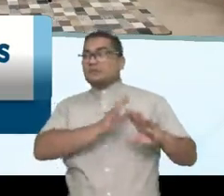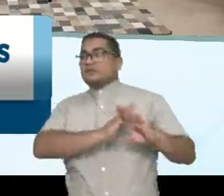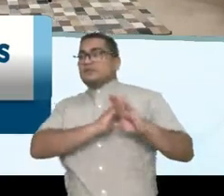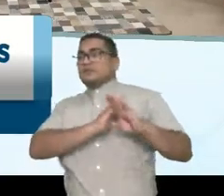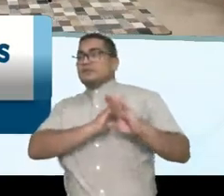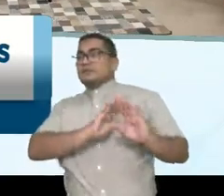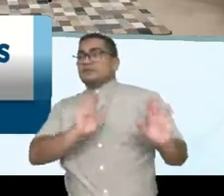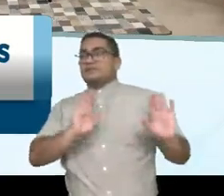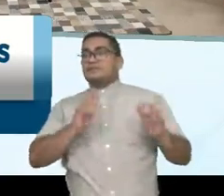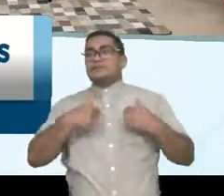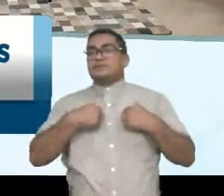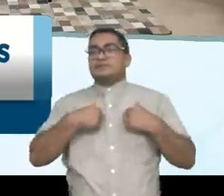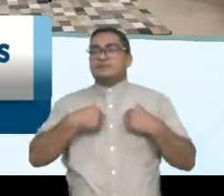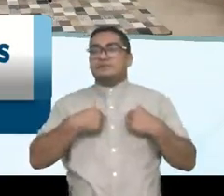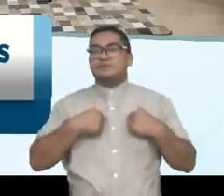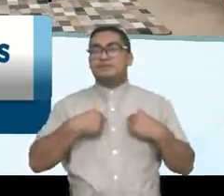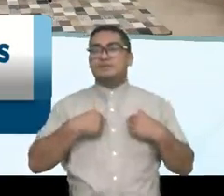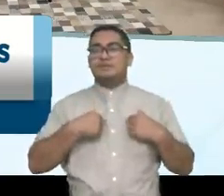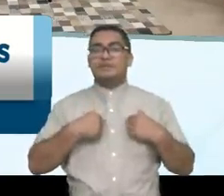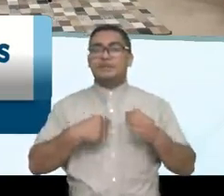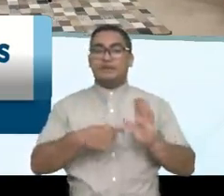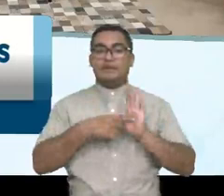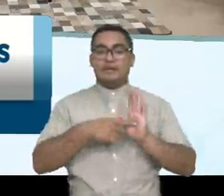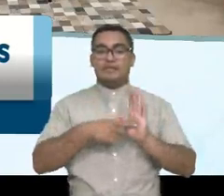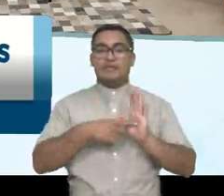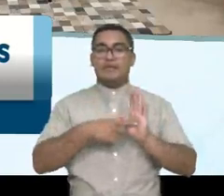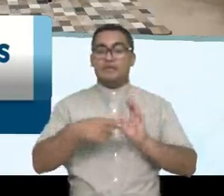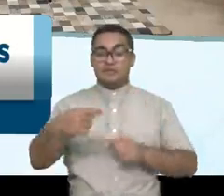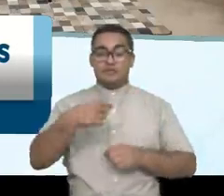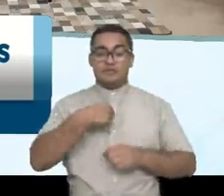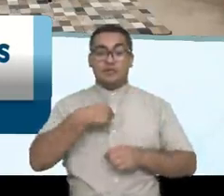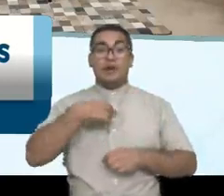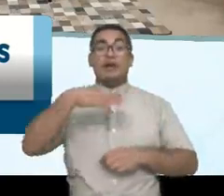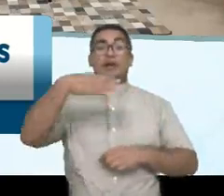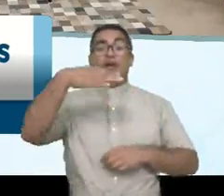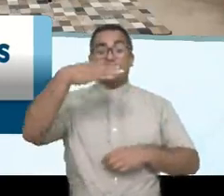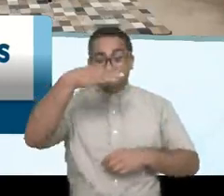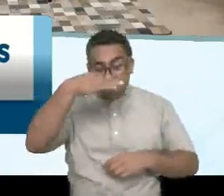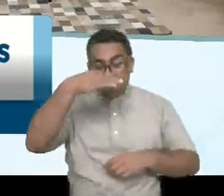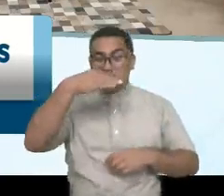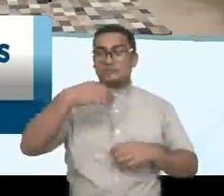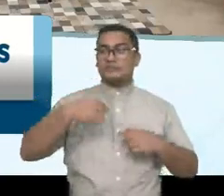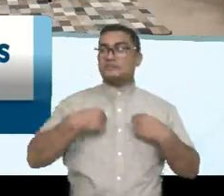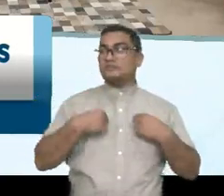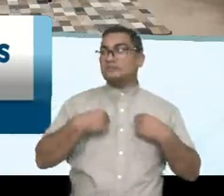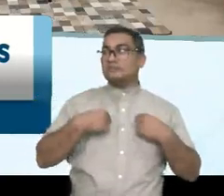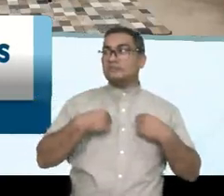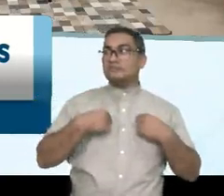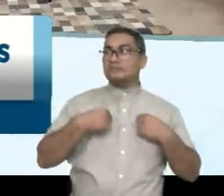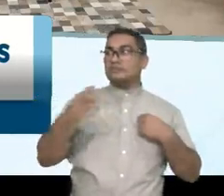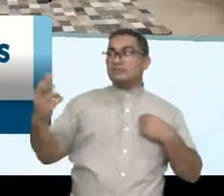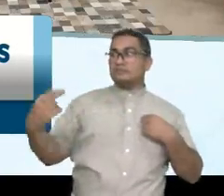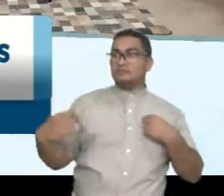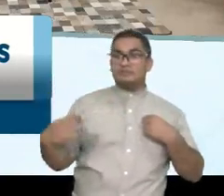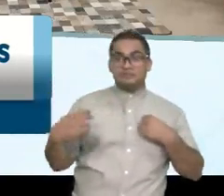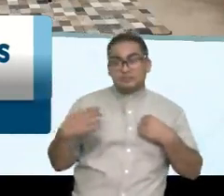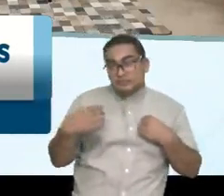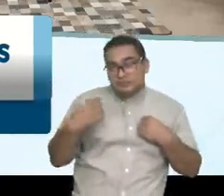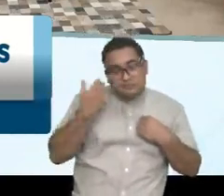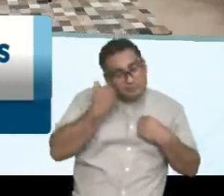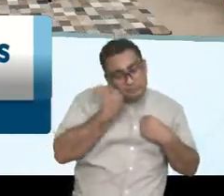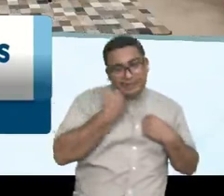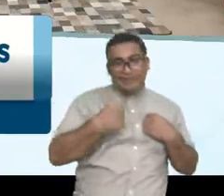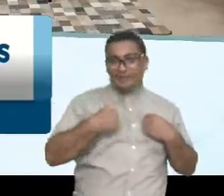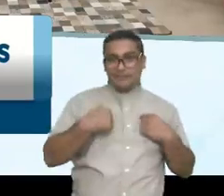O sea. Y también, si fuiste vos el que estornudaste o hiciste, te sentís mal porque claro. Ala. ¿Me entiendes? Entonces es